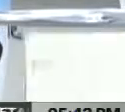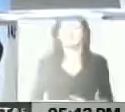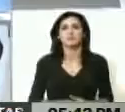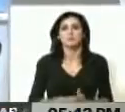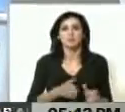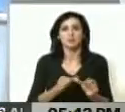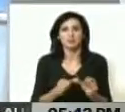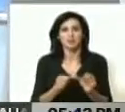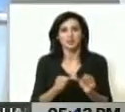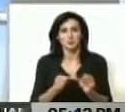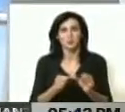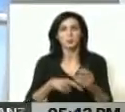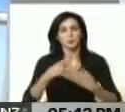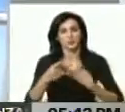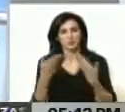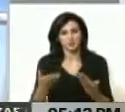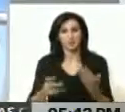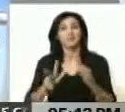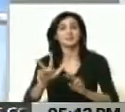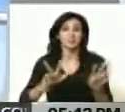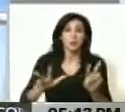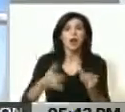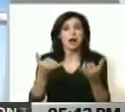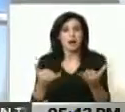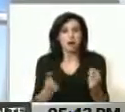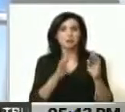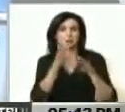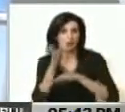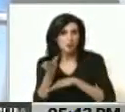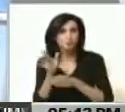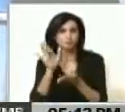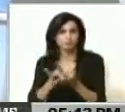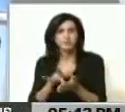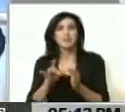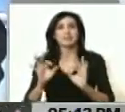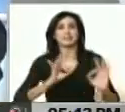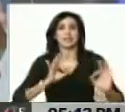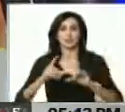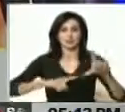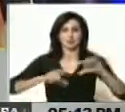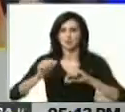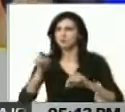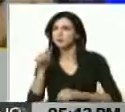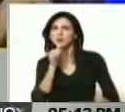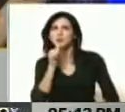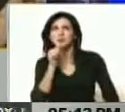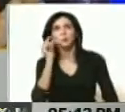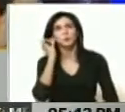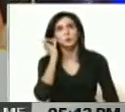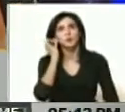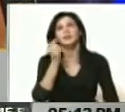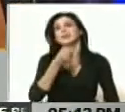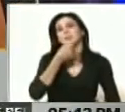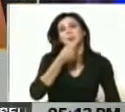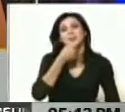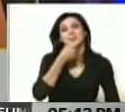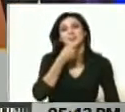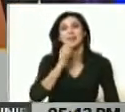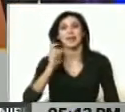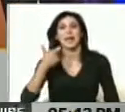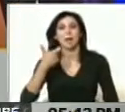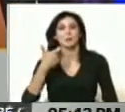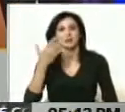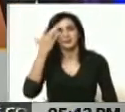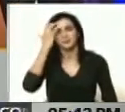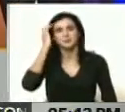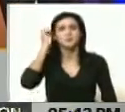Seguimos con su programa en 3 y 2. De inmediato nos vamos a trasladar al Teatro Teresa Carreño. Allí se encuentra nuestra compañera Gabriela Moya. Buenas tardes,